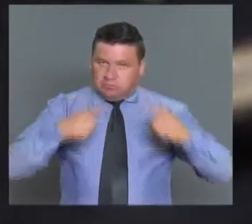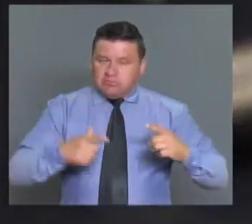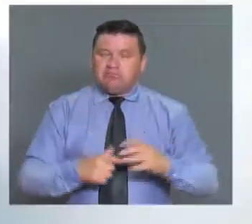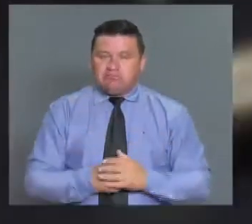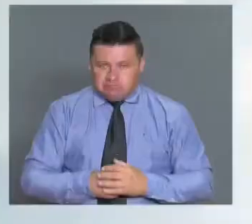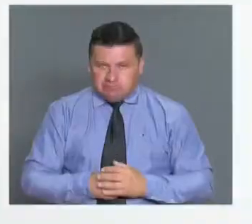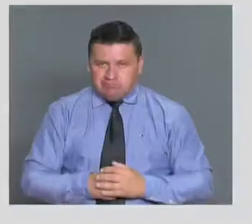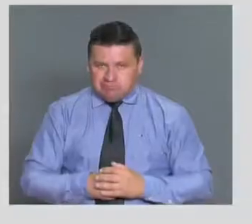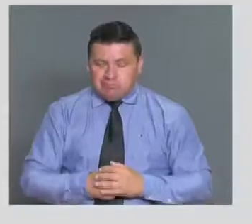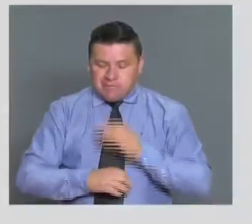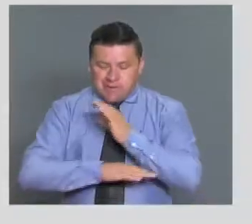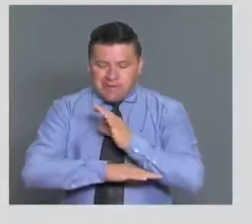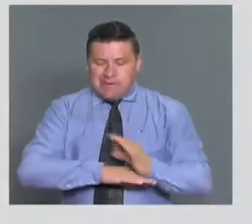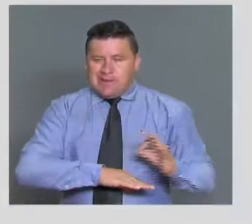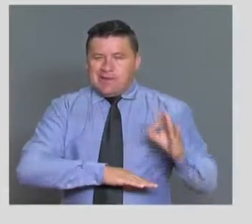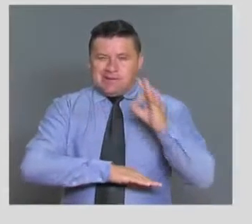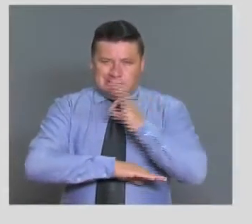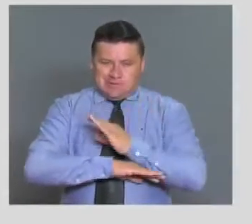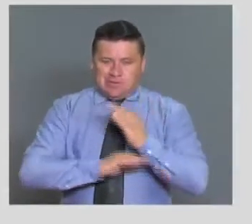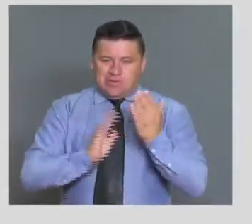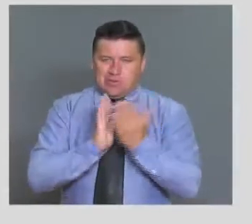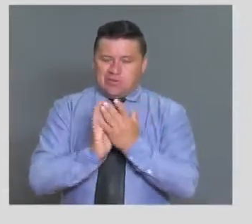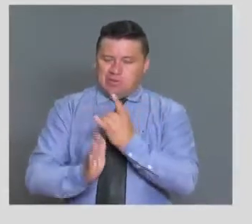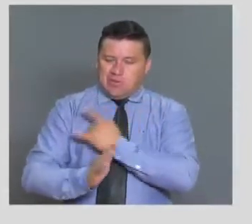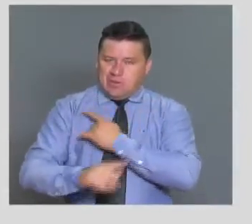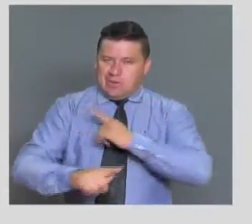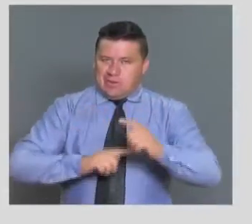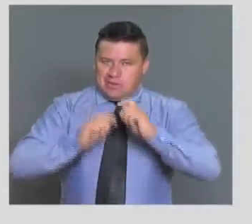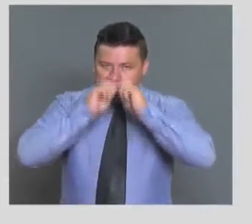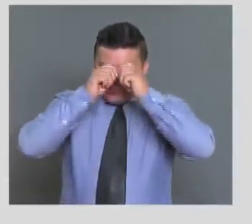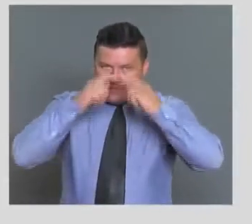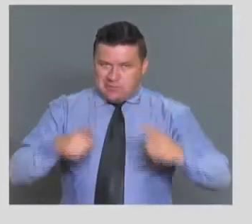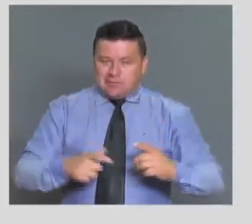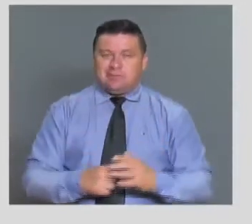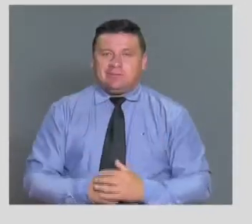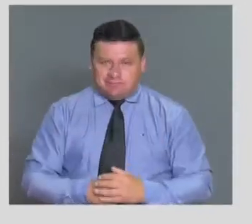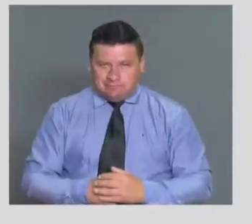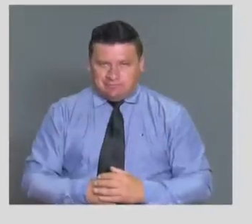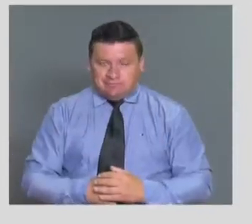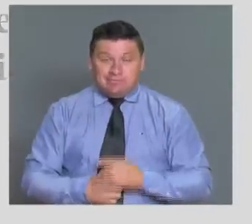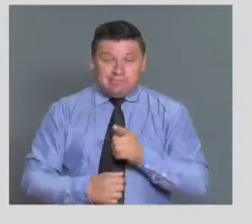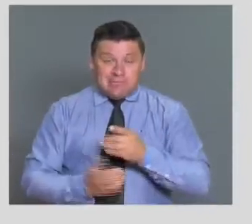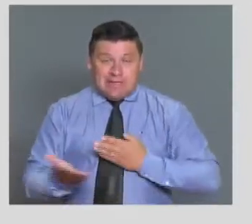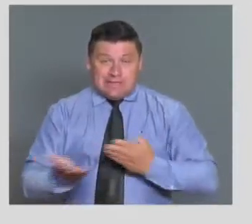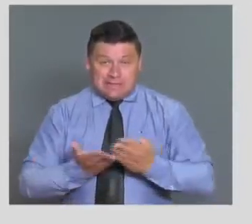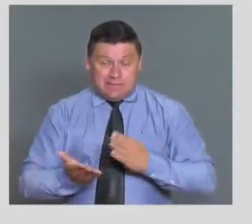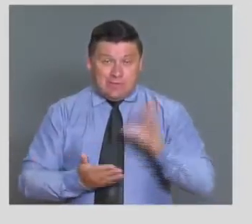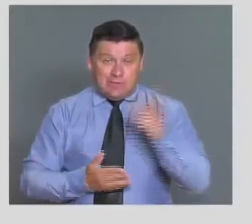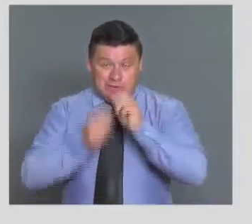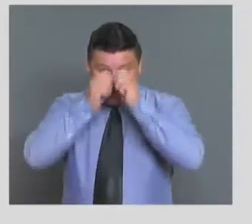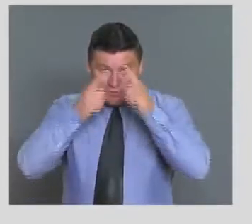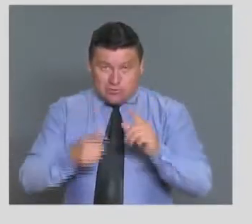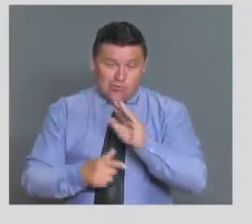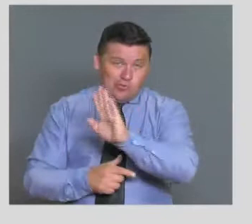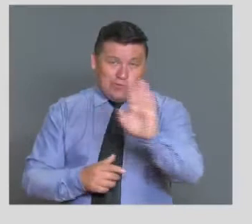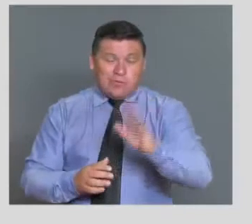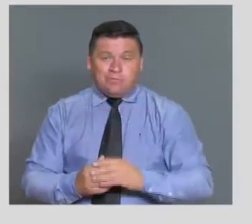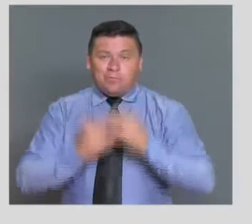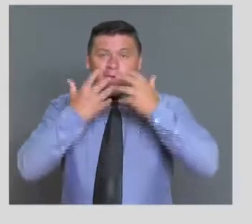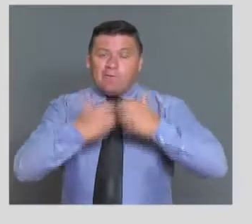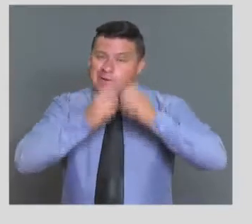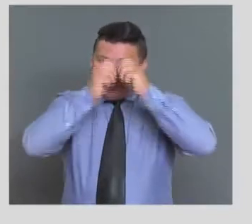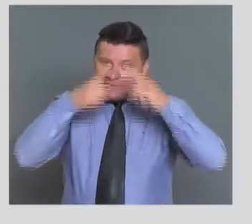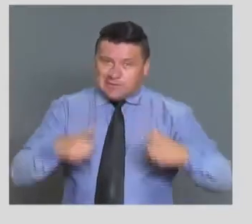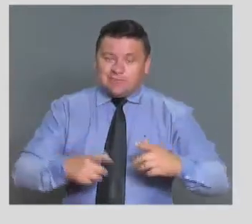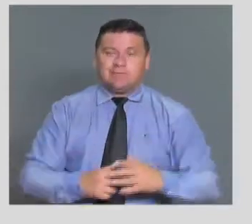Pública. ESAP, Escuela Superior de Administración Pública. El servicio público es de todos.